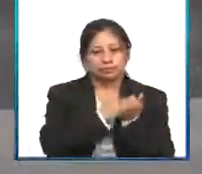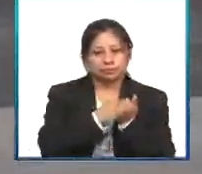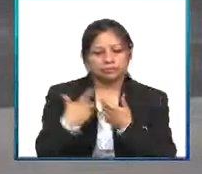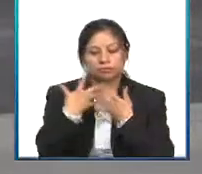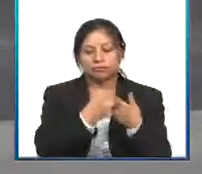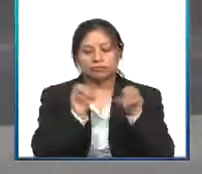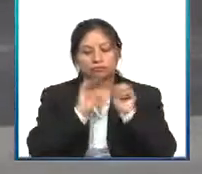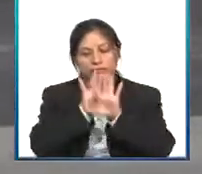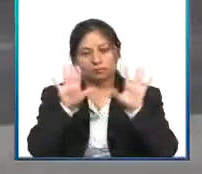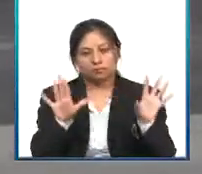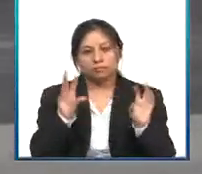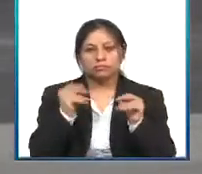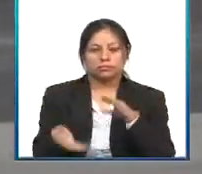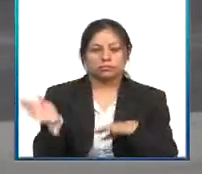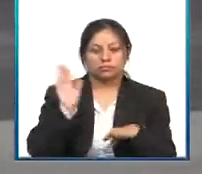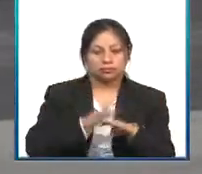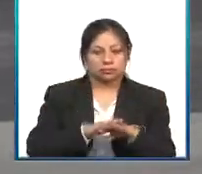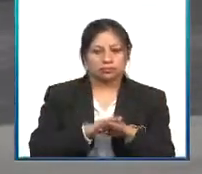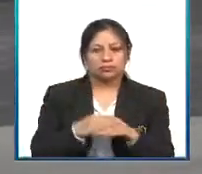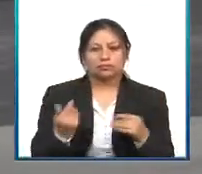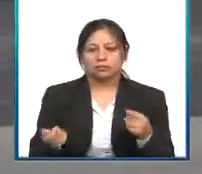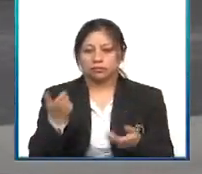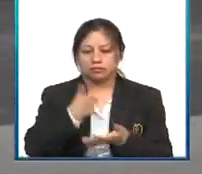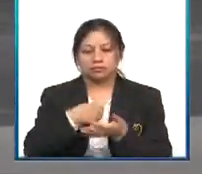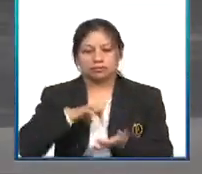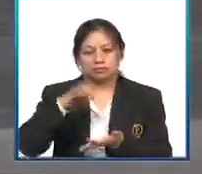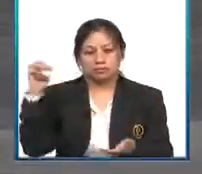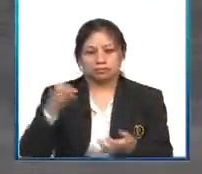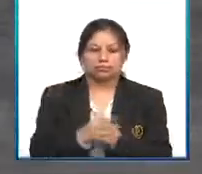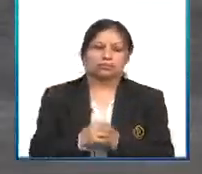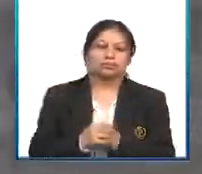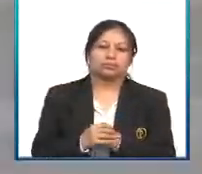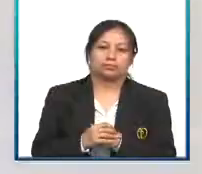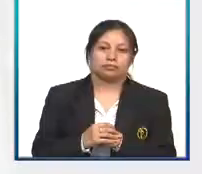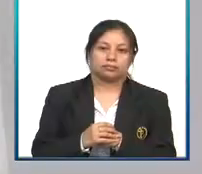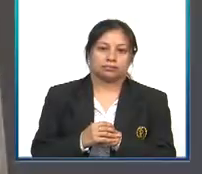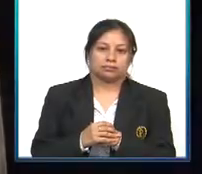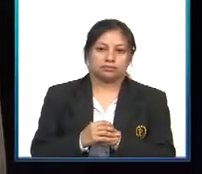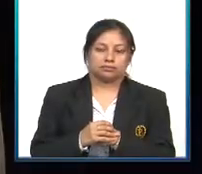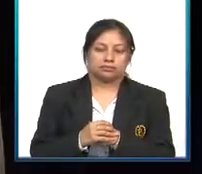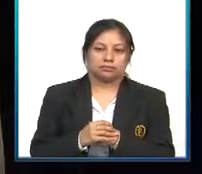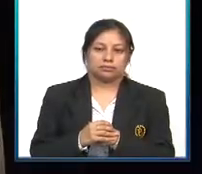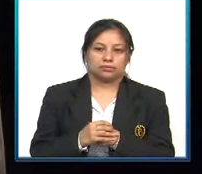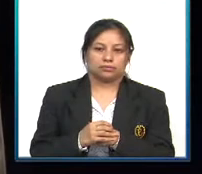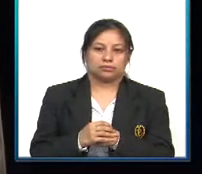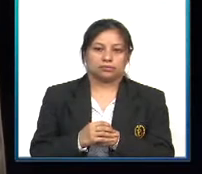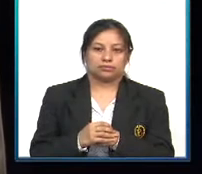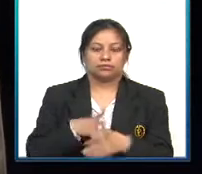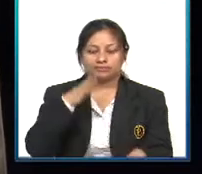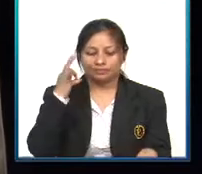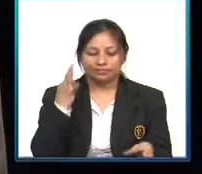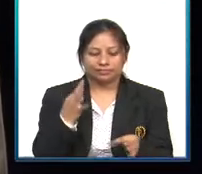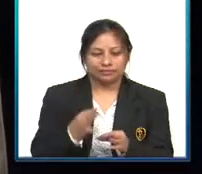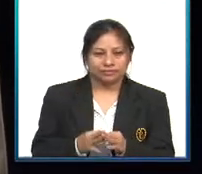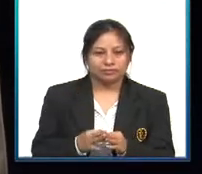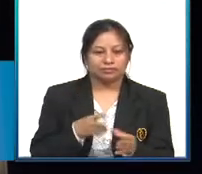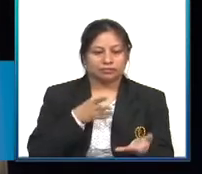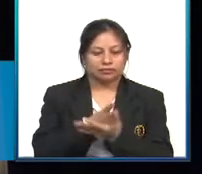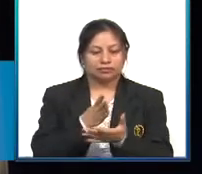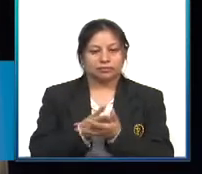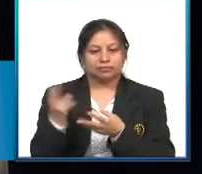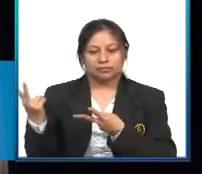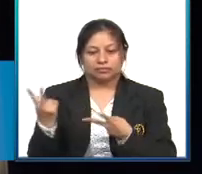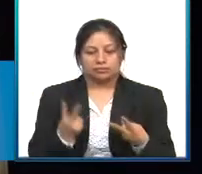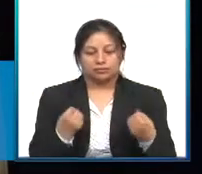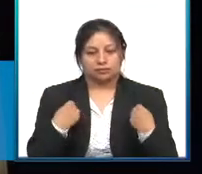tener reglas claras para que más aerolíneas inviertan en el país. Lo que realmente este decreto vino